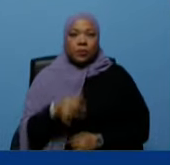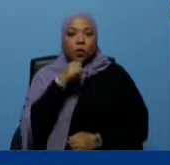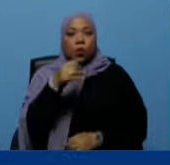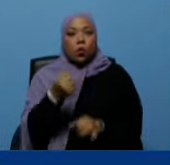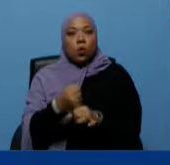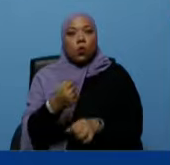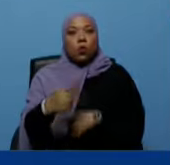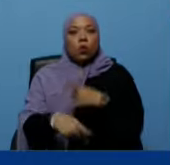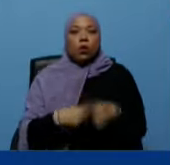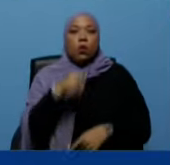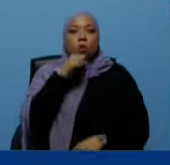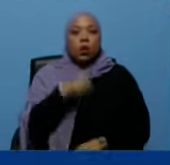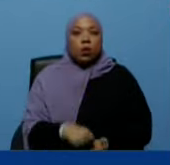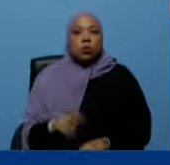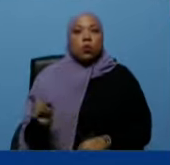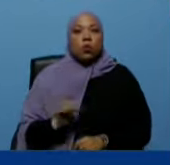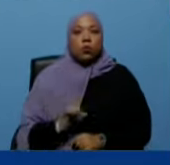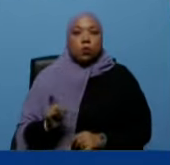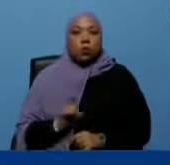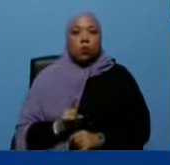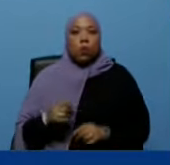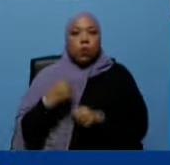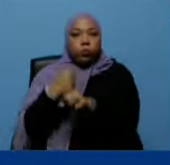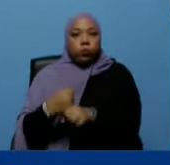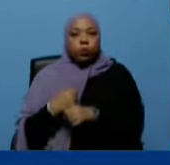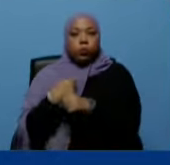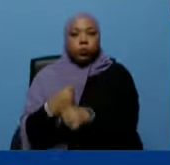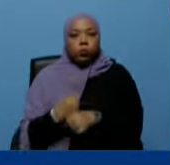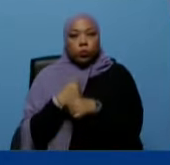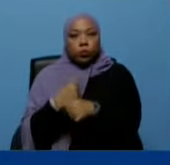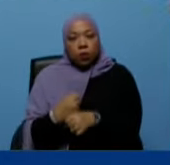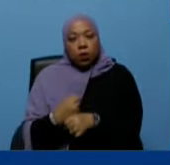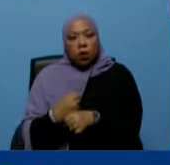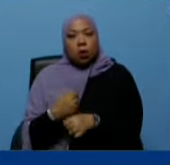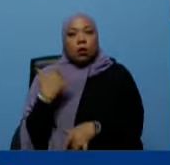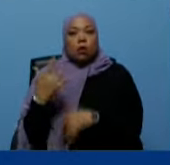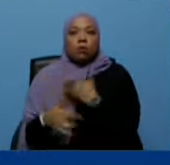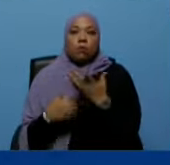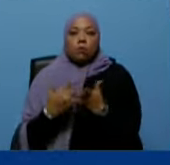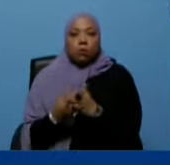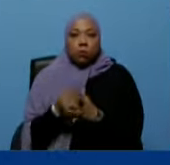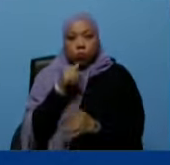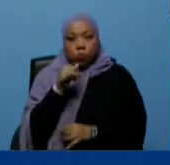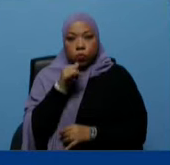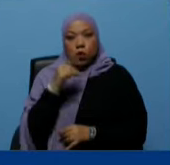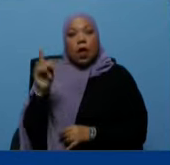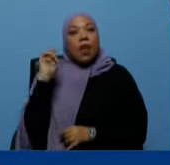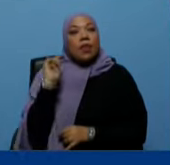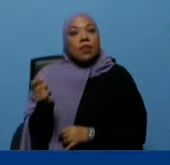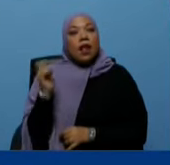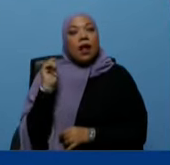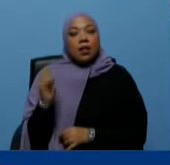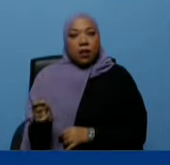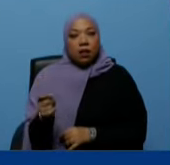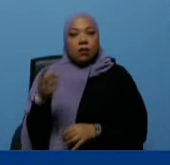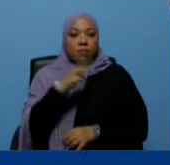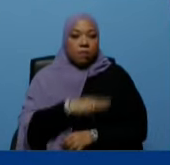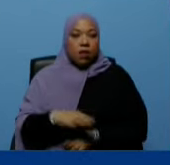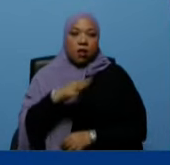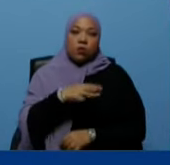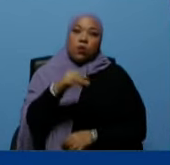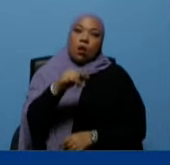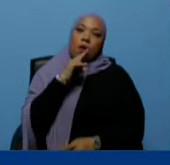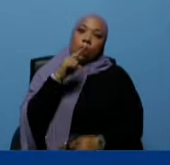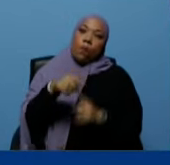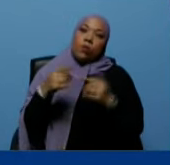transitando los tiempos históricos, cabalgando la monumental tarea, la monumental misión que tenemos